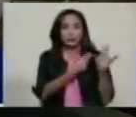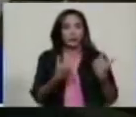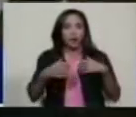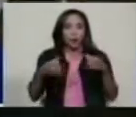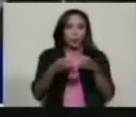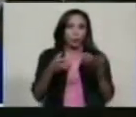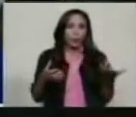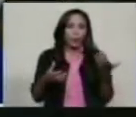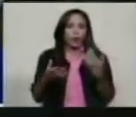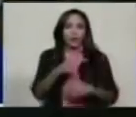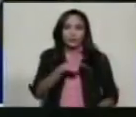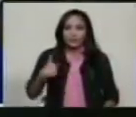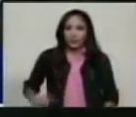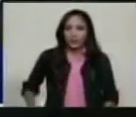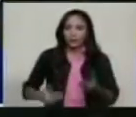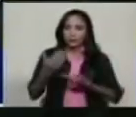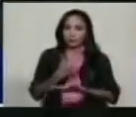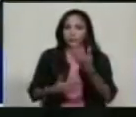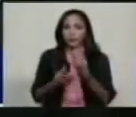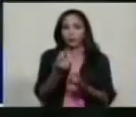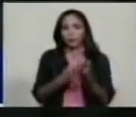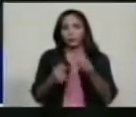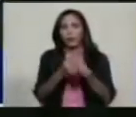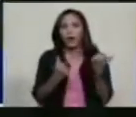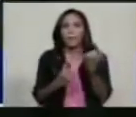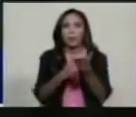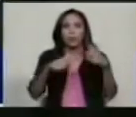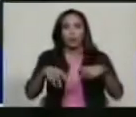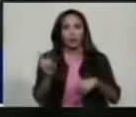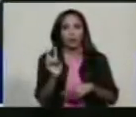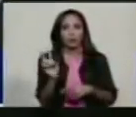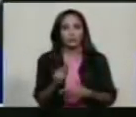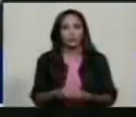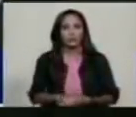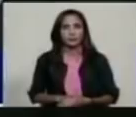República Popular China en la República Bolivariana de Venezuela.